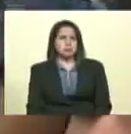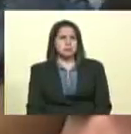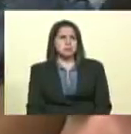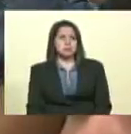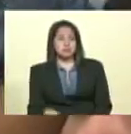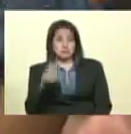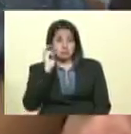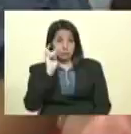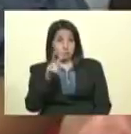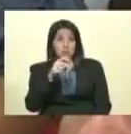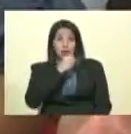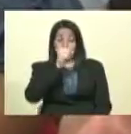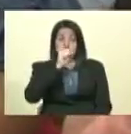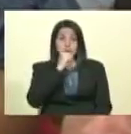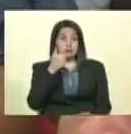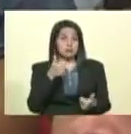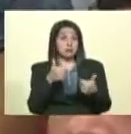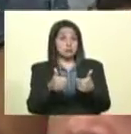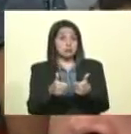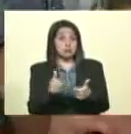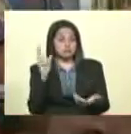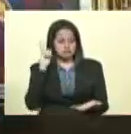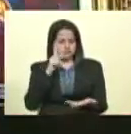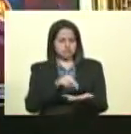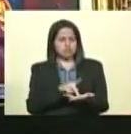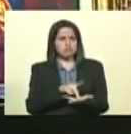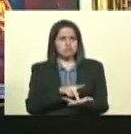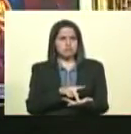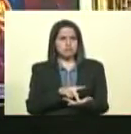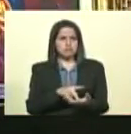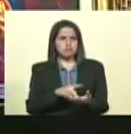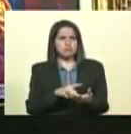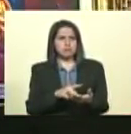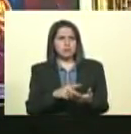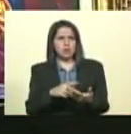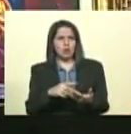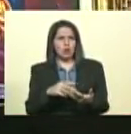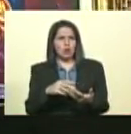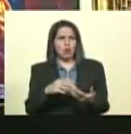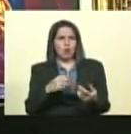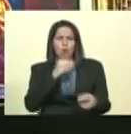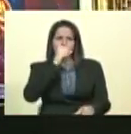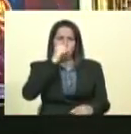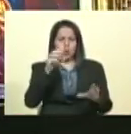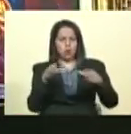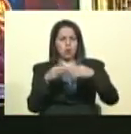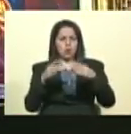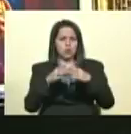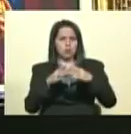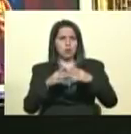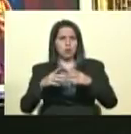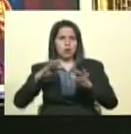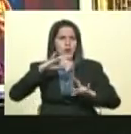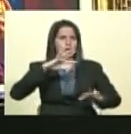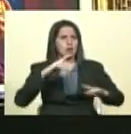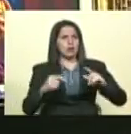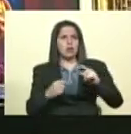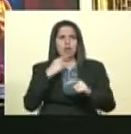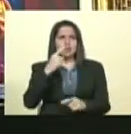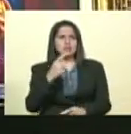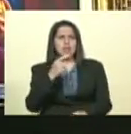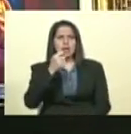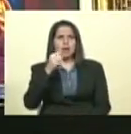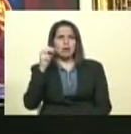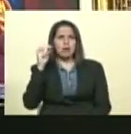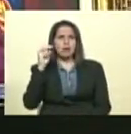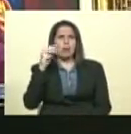Una canción bien buena en Guayana que yo llegué y había un grupo de calipso y me cantó una canción que decía Maduro aguanta,